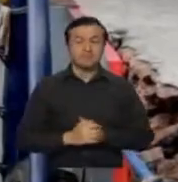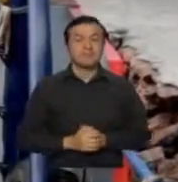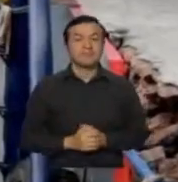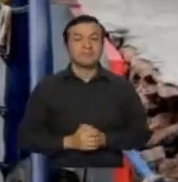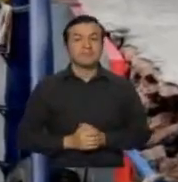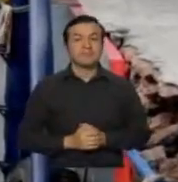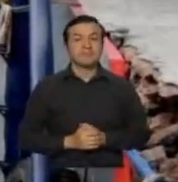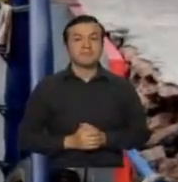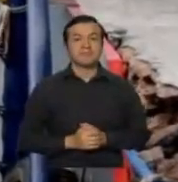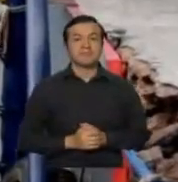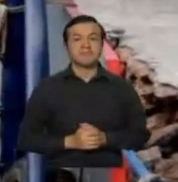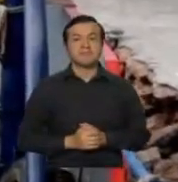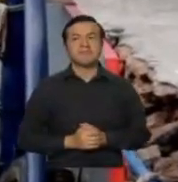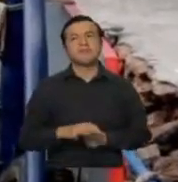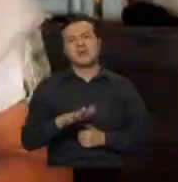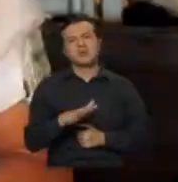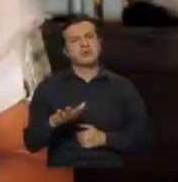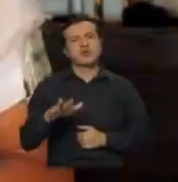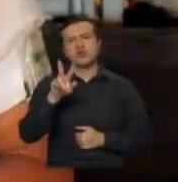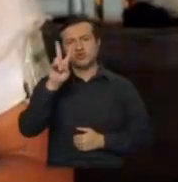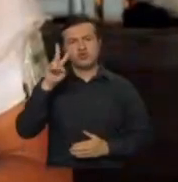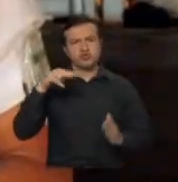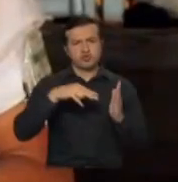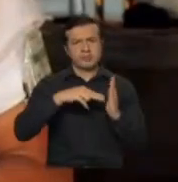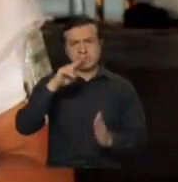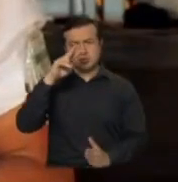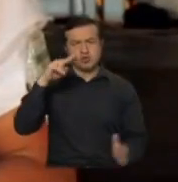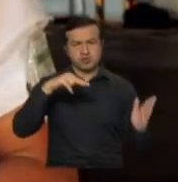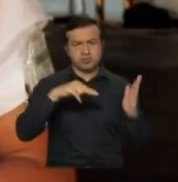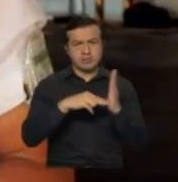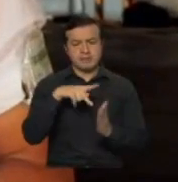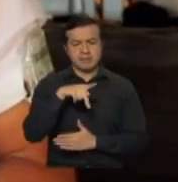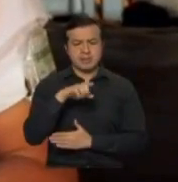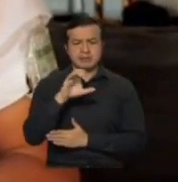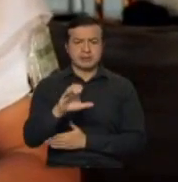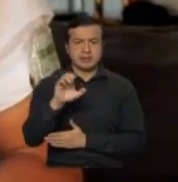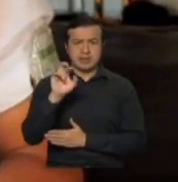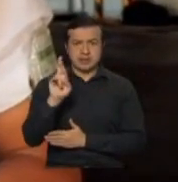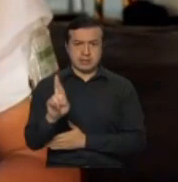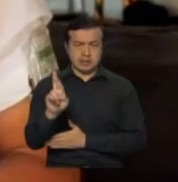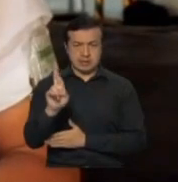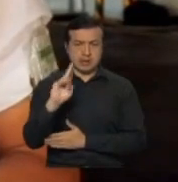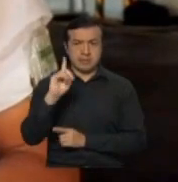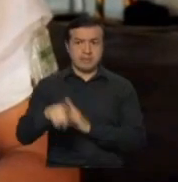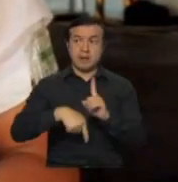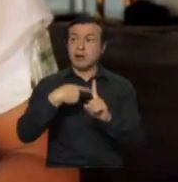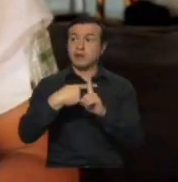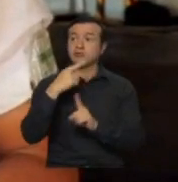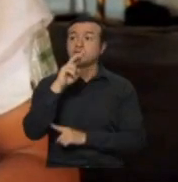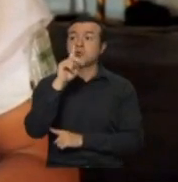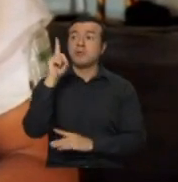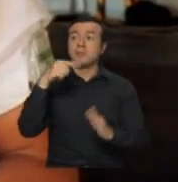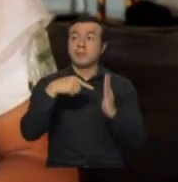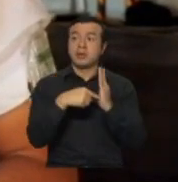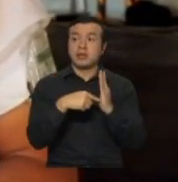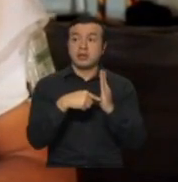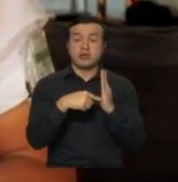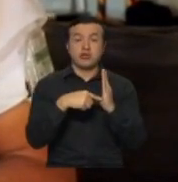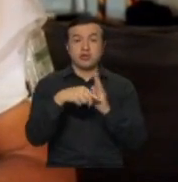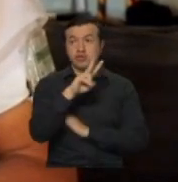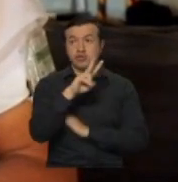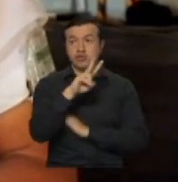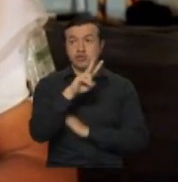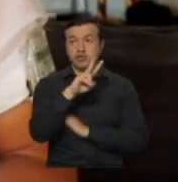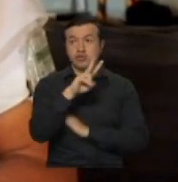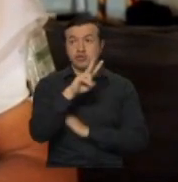de cerca de unos 2.000 kits para PCR en tiempo real y adicionalmente otros 1.200